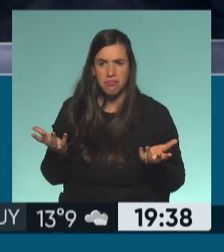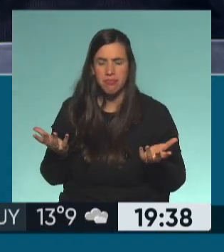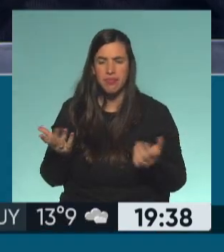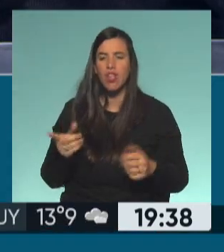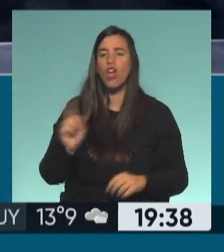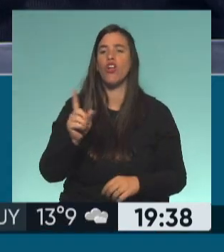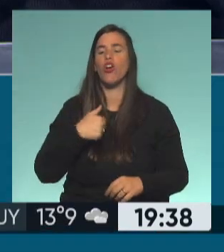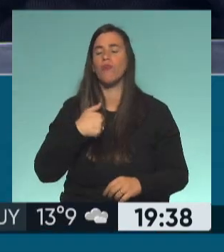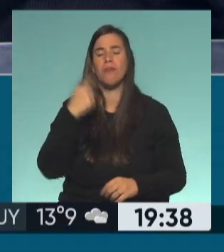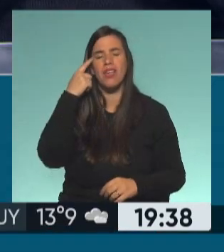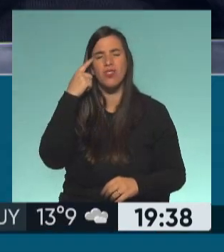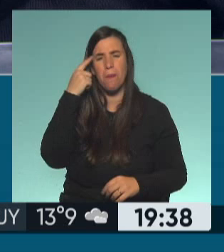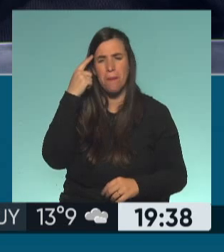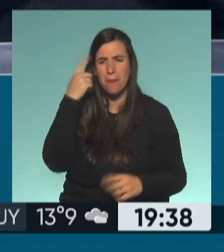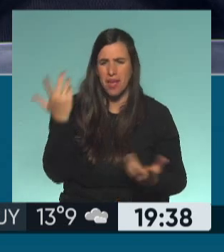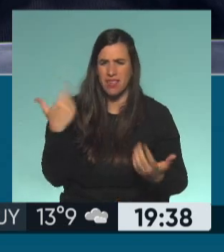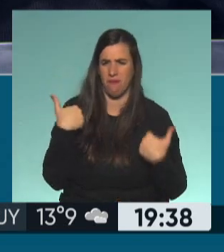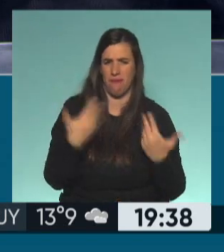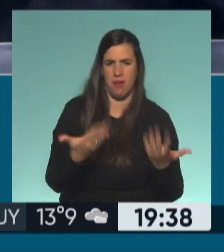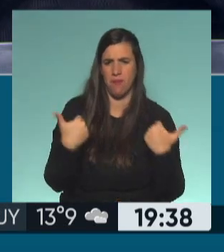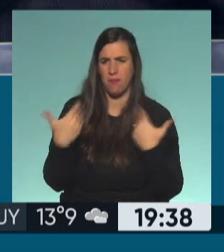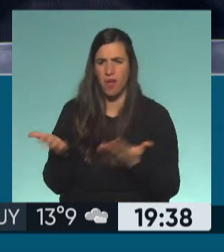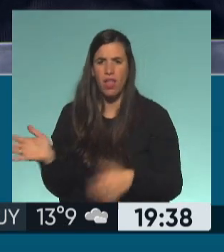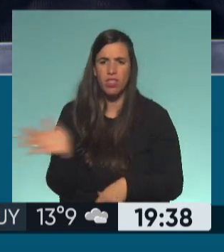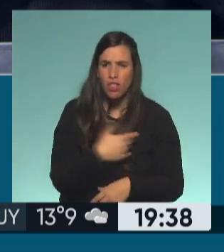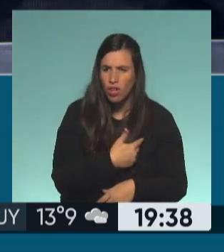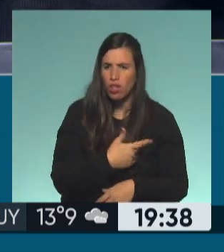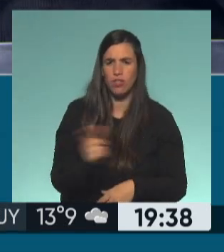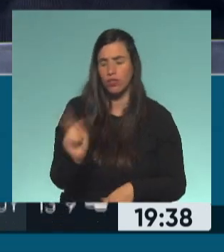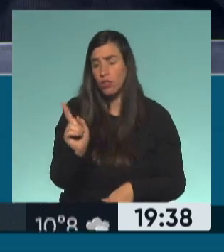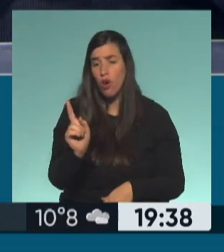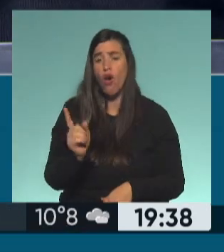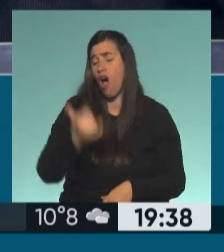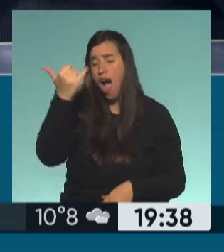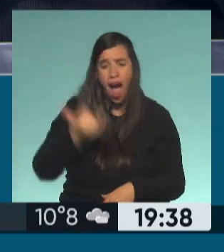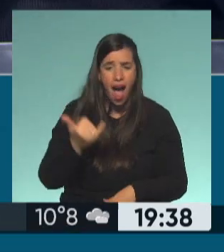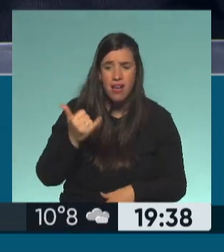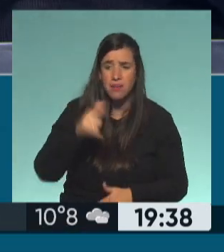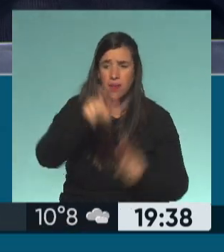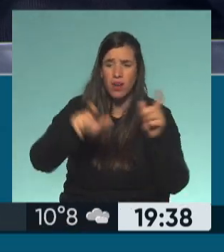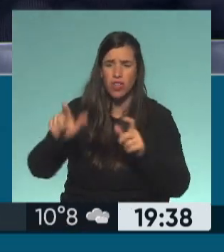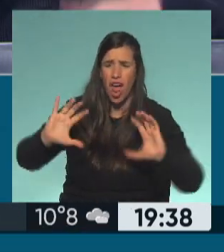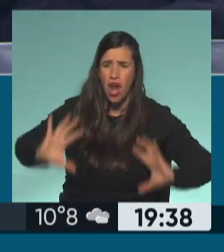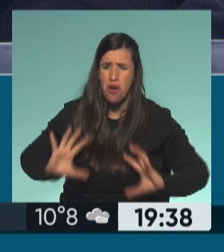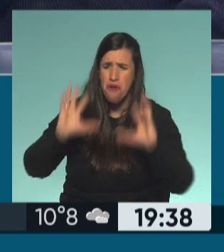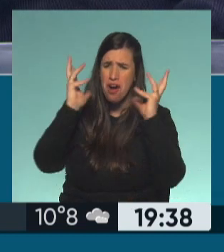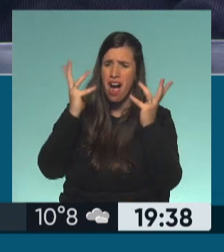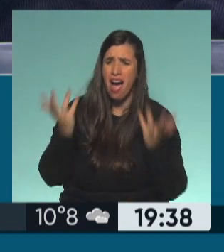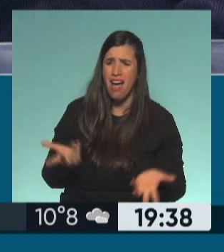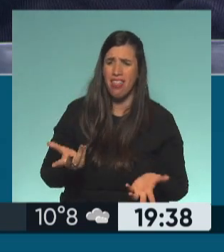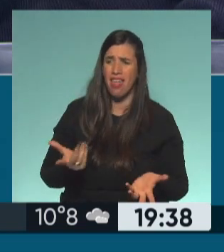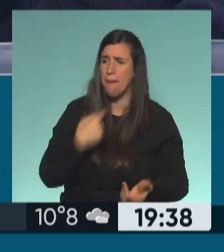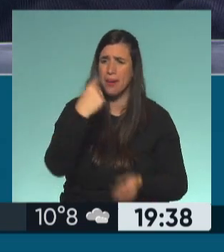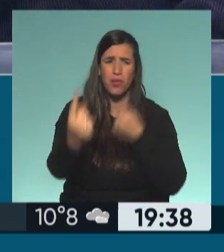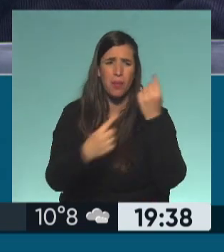adherir a todos sus postulados. Claro. Lo que tenés es población muy enojada y falta de respuesta cuando vos decís, tenemos